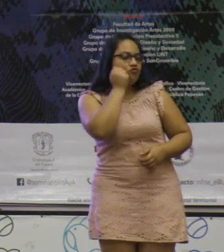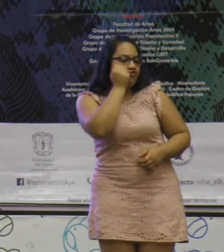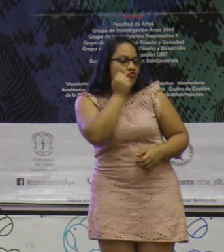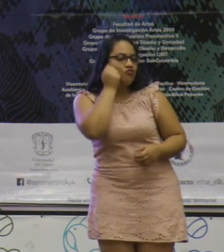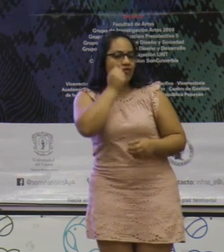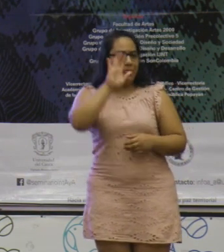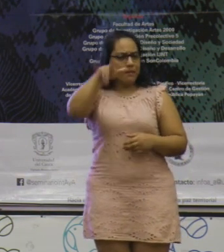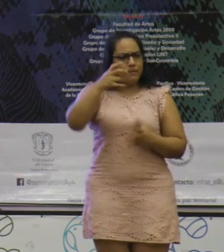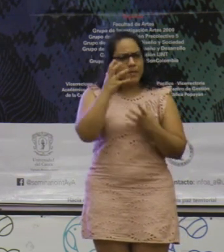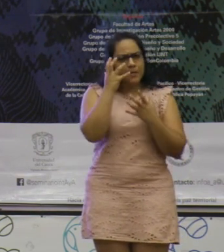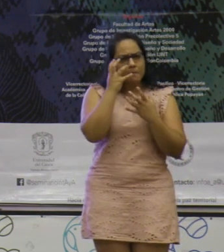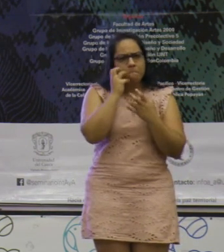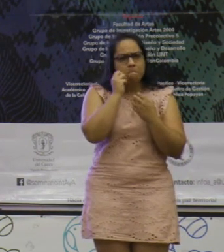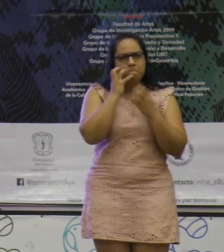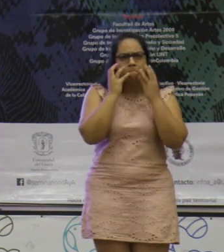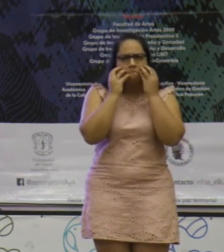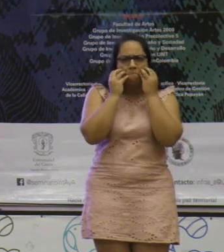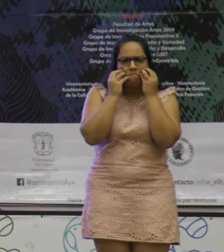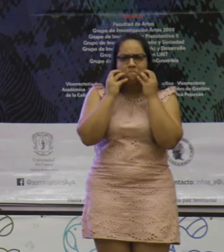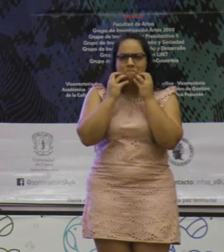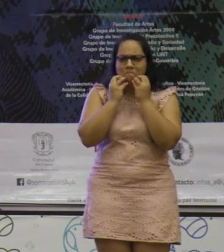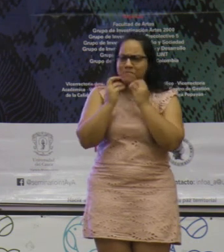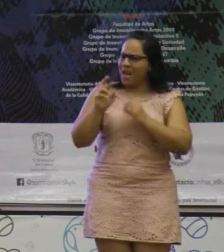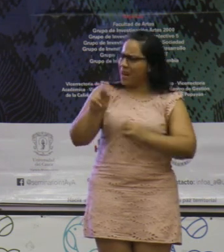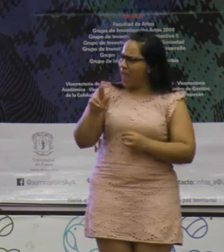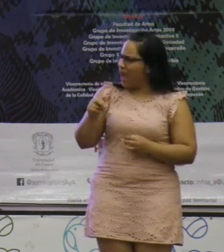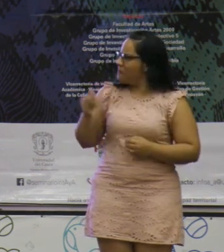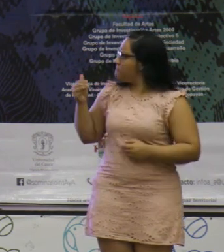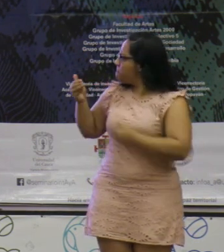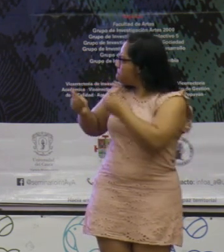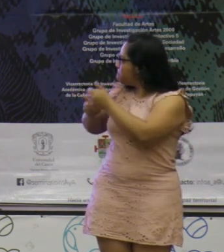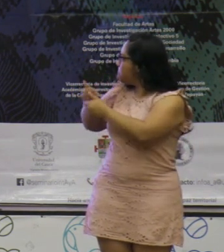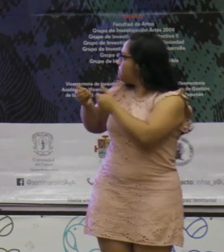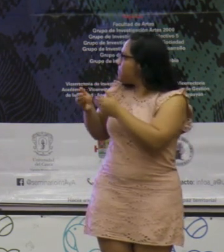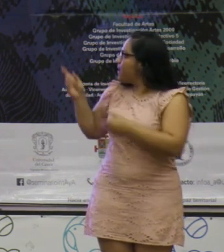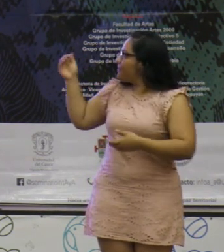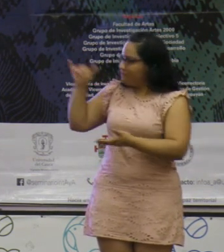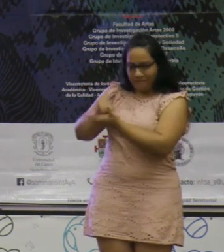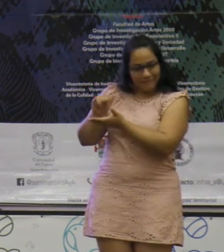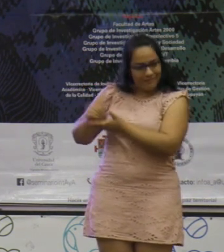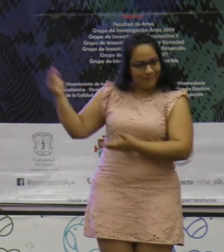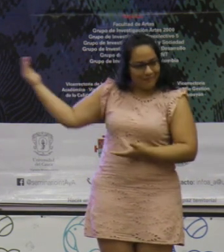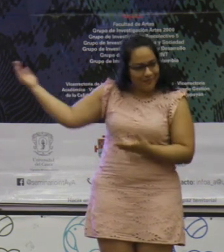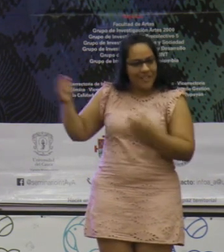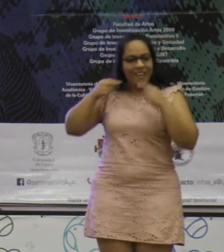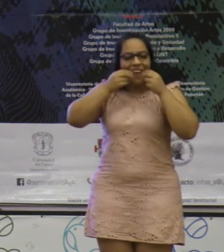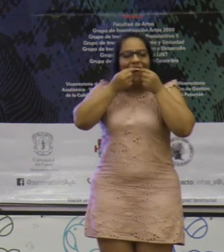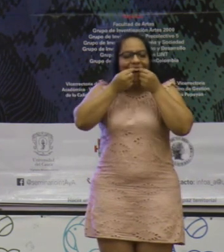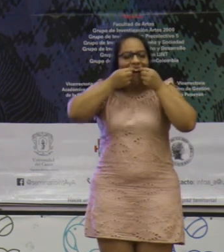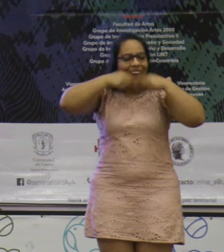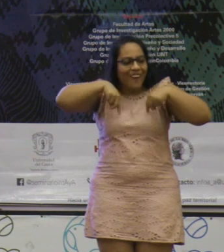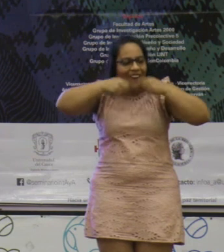empieza a deteriorarse, extrañamente. Extrañamente empieza su proceso de deterioro, pierde sus